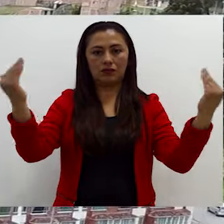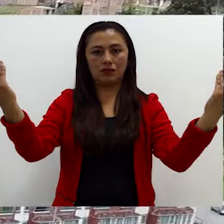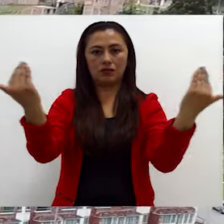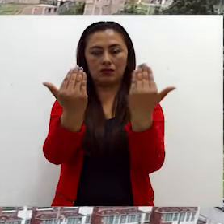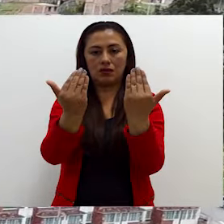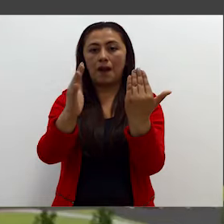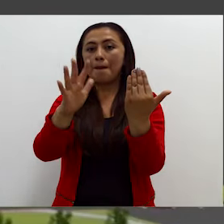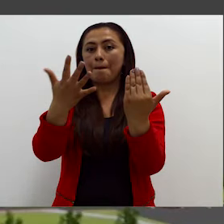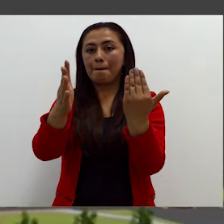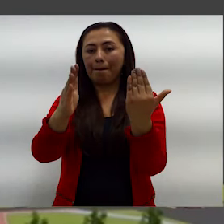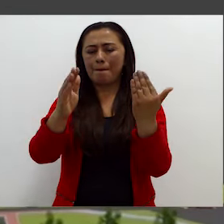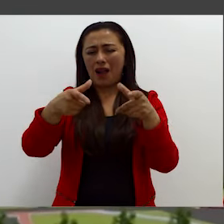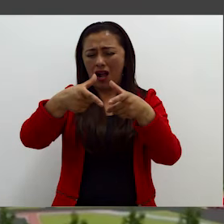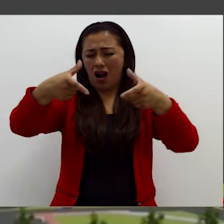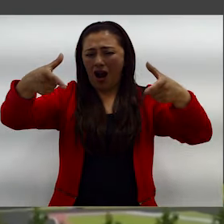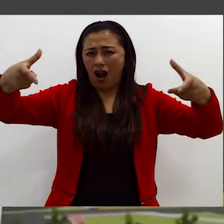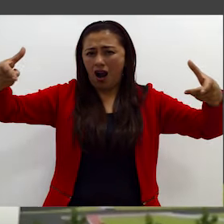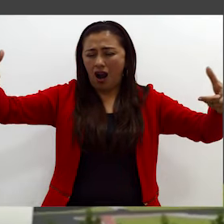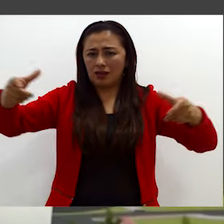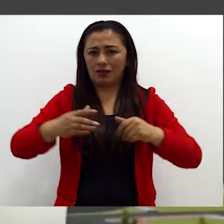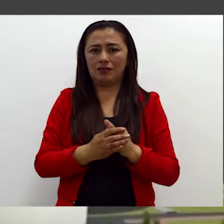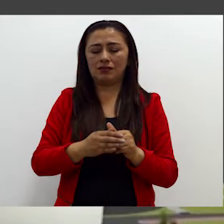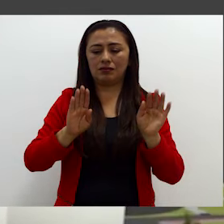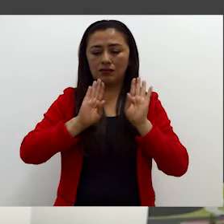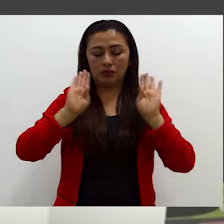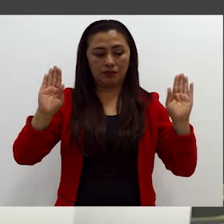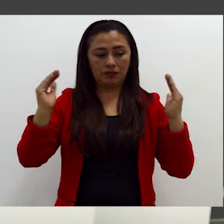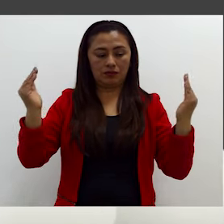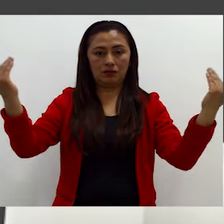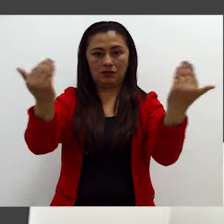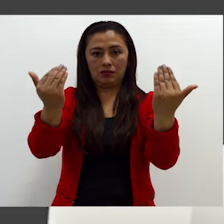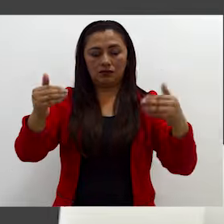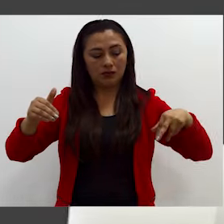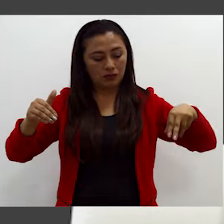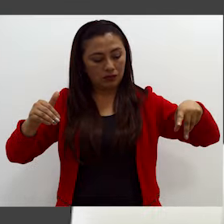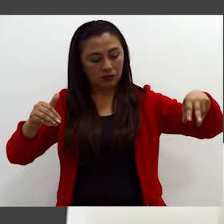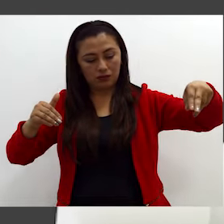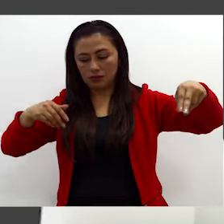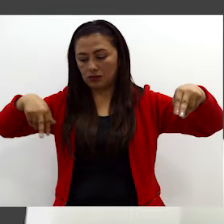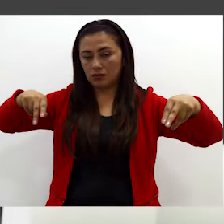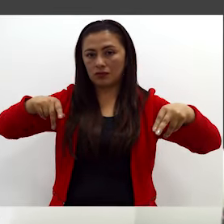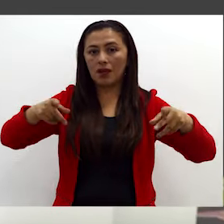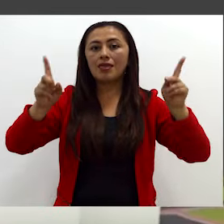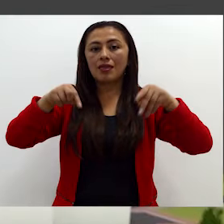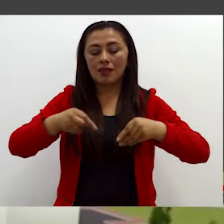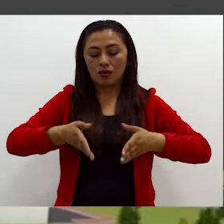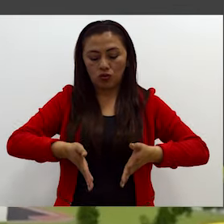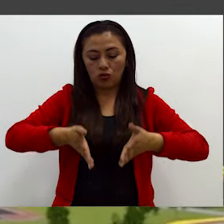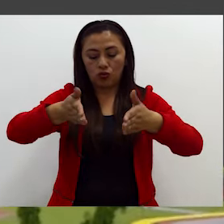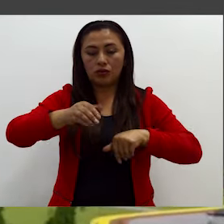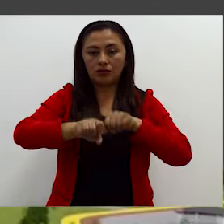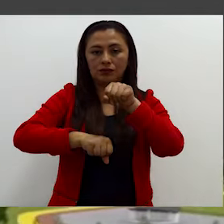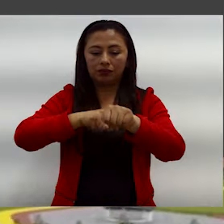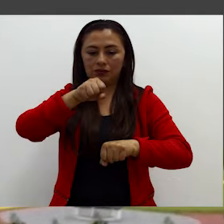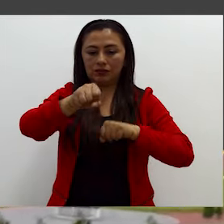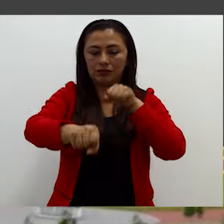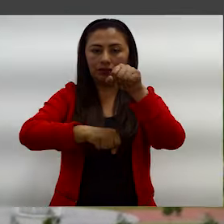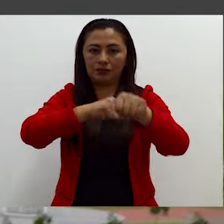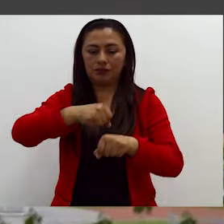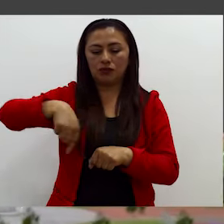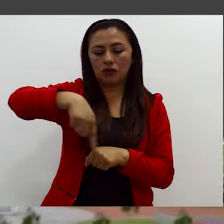son 4.5 hectáreas, los pasos peatonales y ciclorruta que va a estar dentro